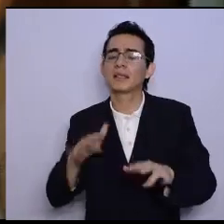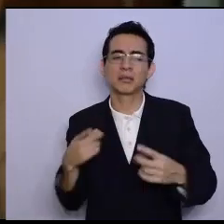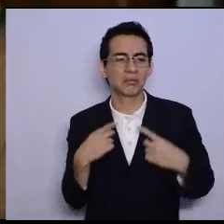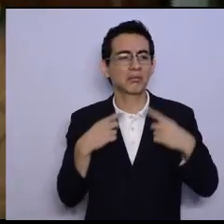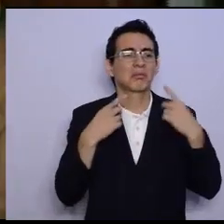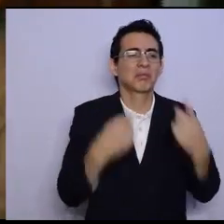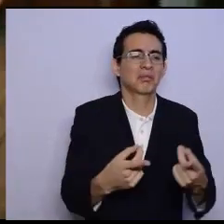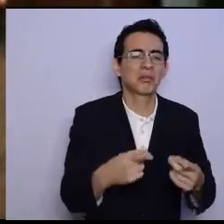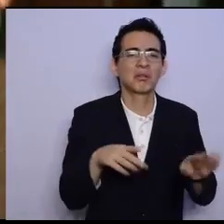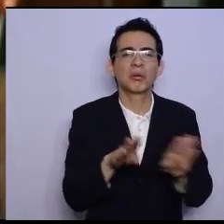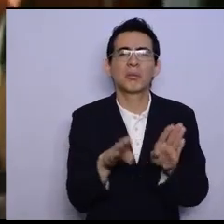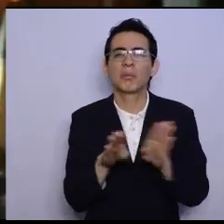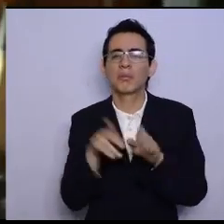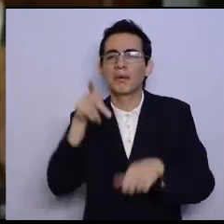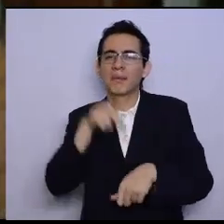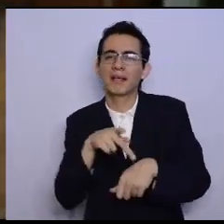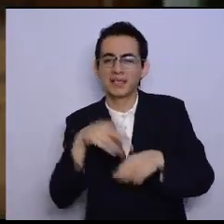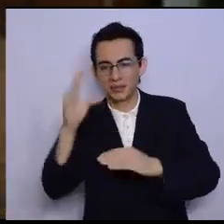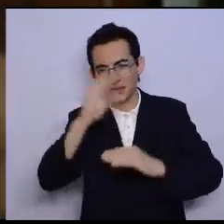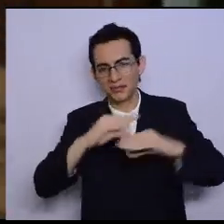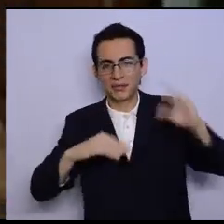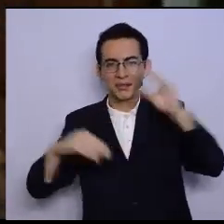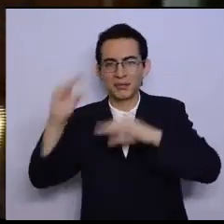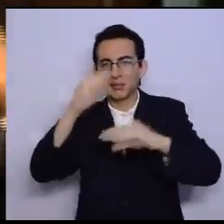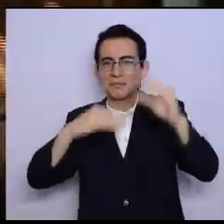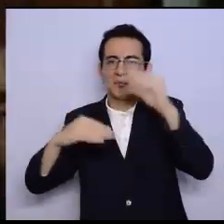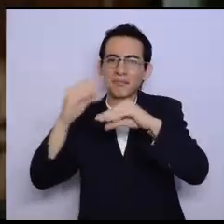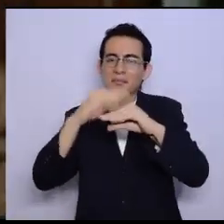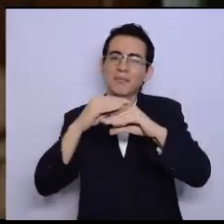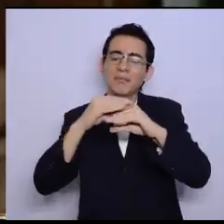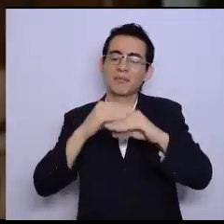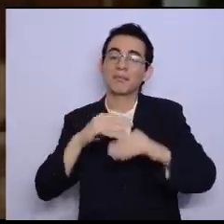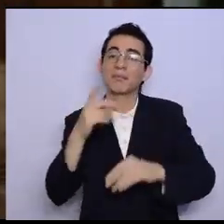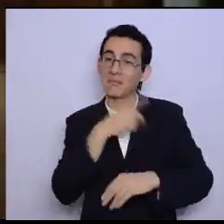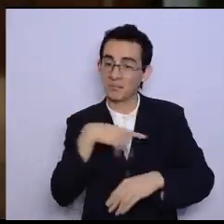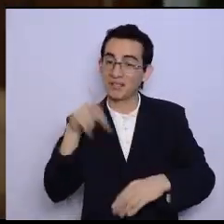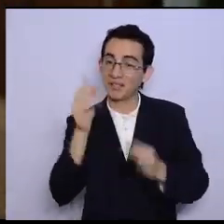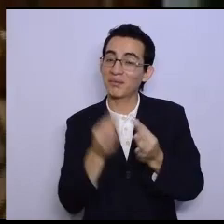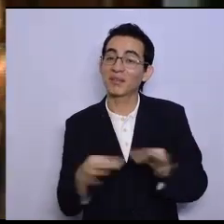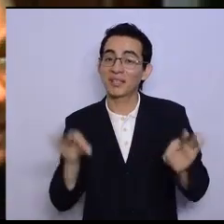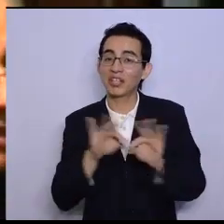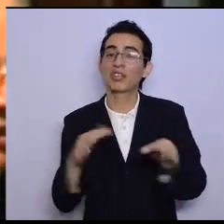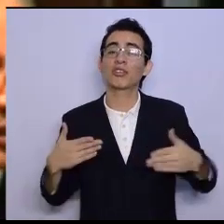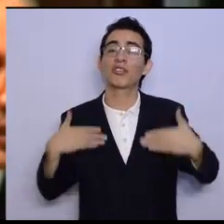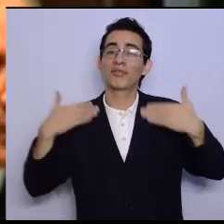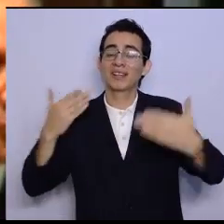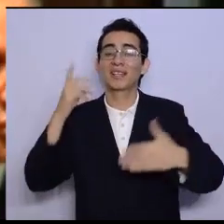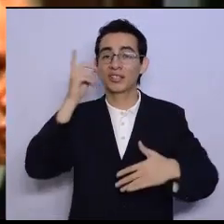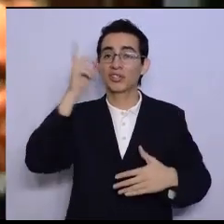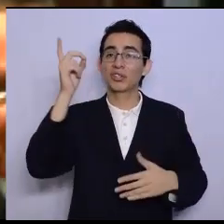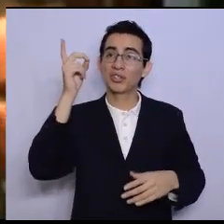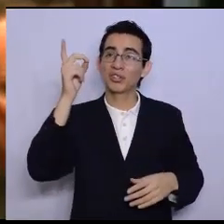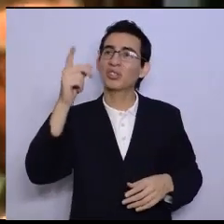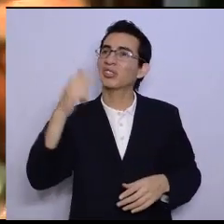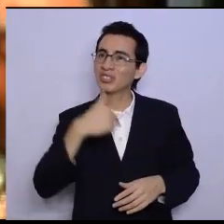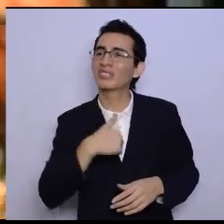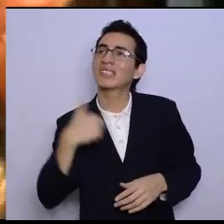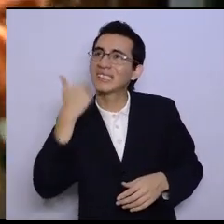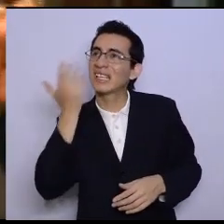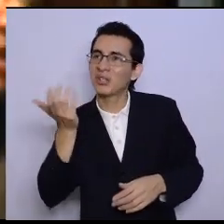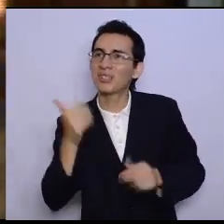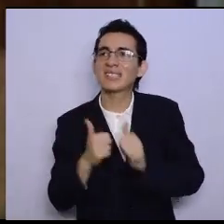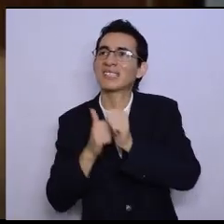si tú confías en mí, yo te voy a dar todo lo que necesitas. Pero para aprender a confiar en Dios, te tiene que meter en la posición donde no hay